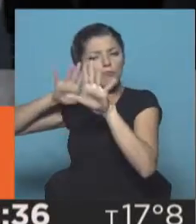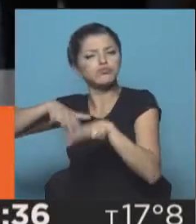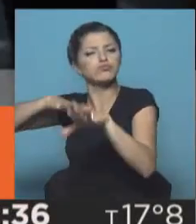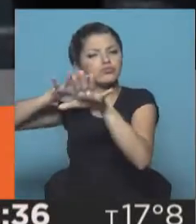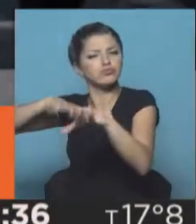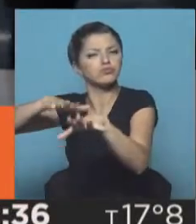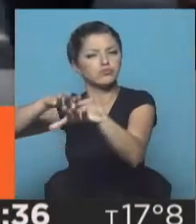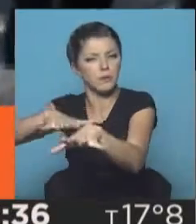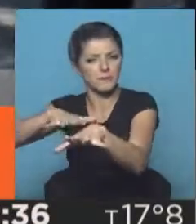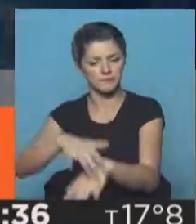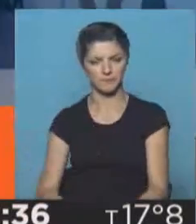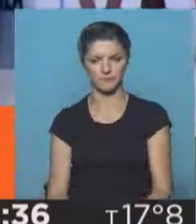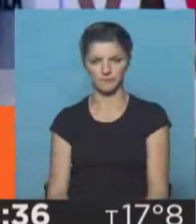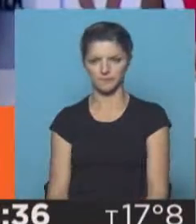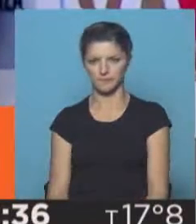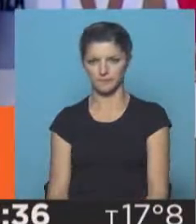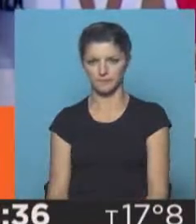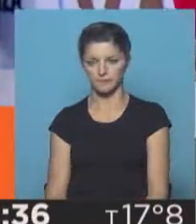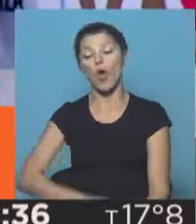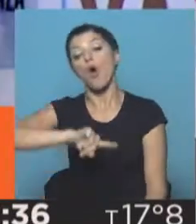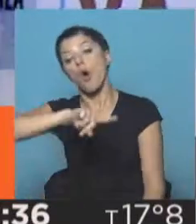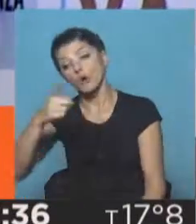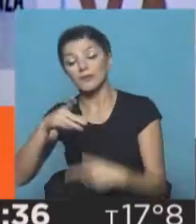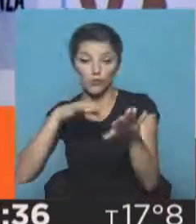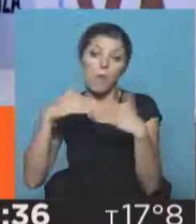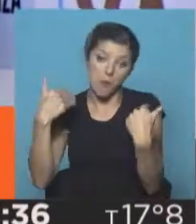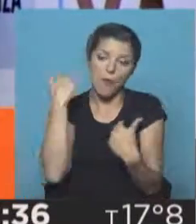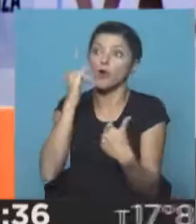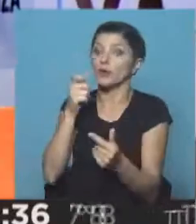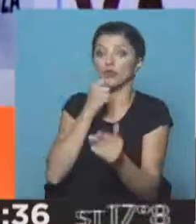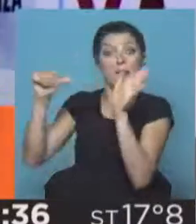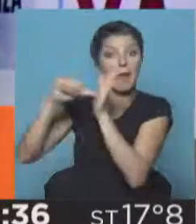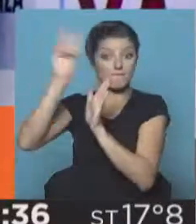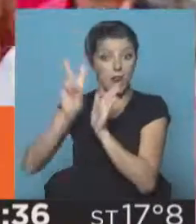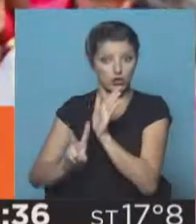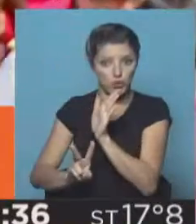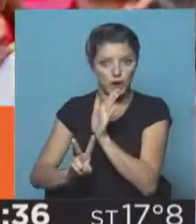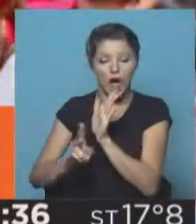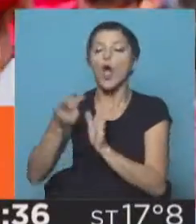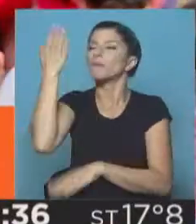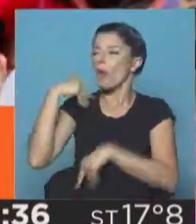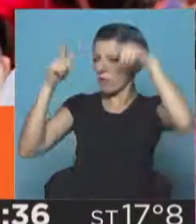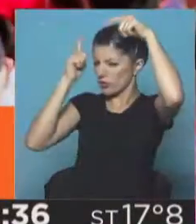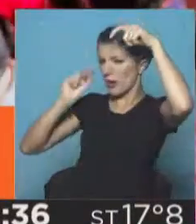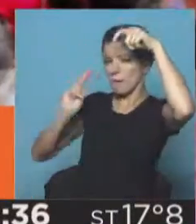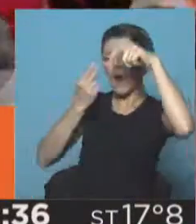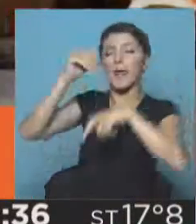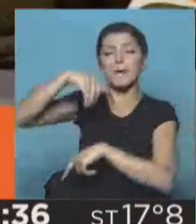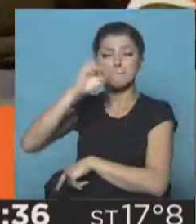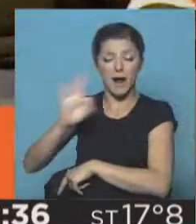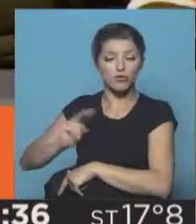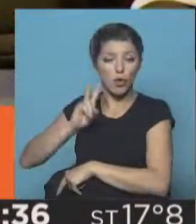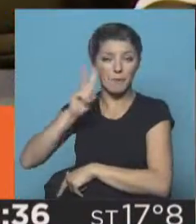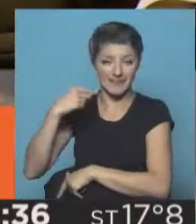Unidad. Otro tanto podría decirse de Venezuela, donde la muerte de Hugo Chávez en marzo de 2013 dio